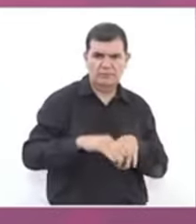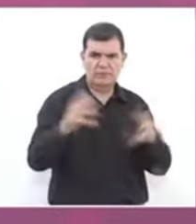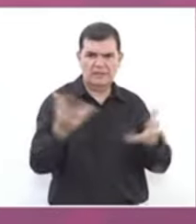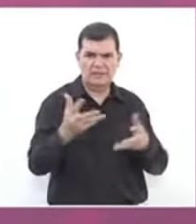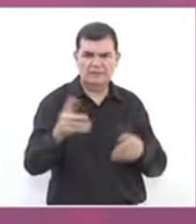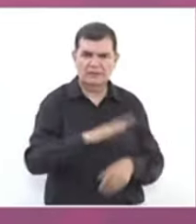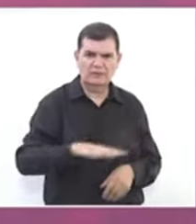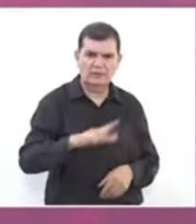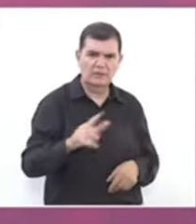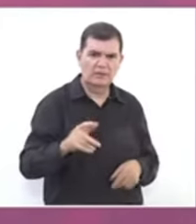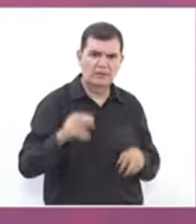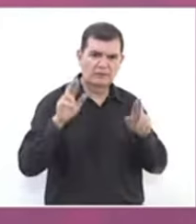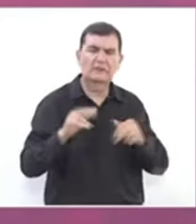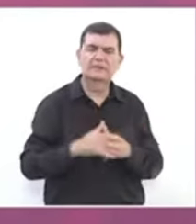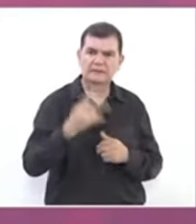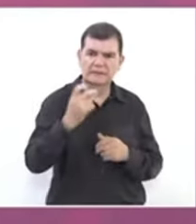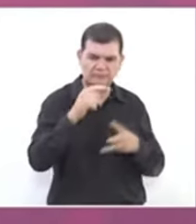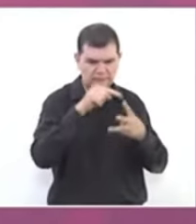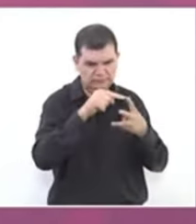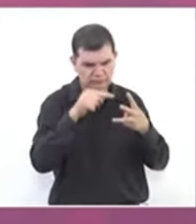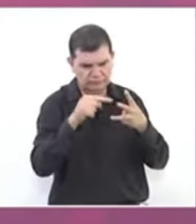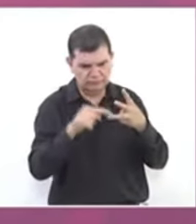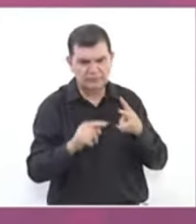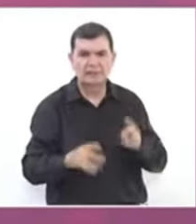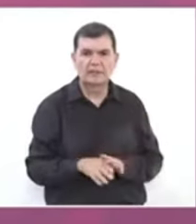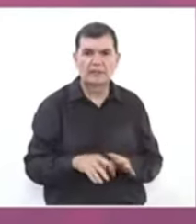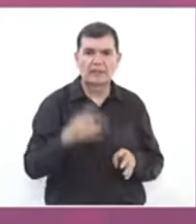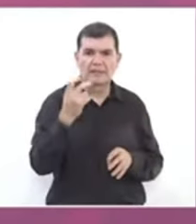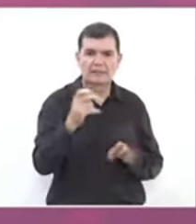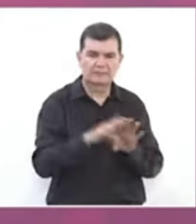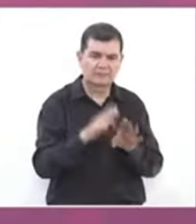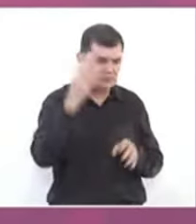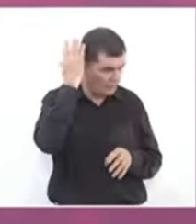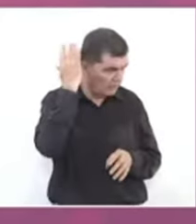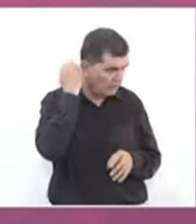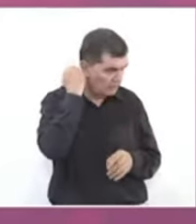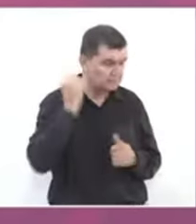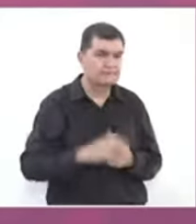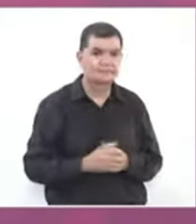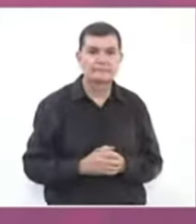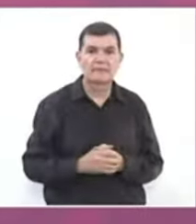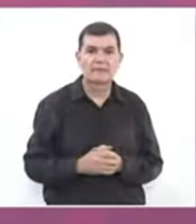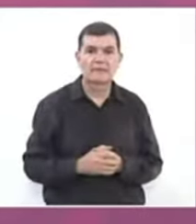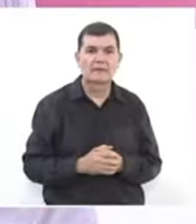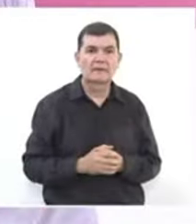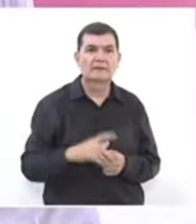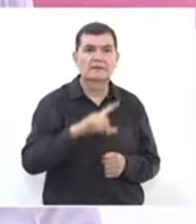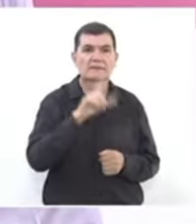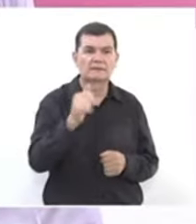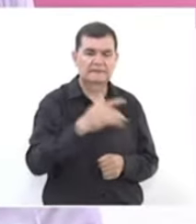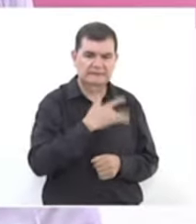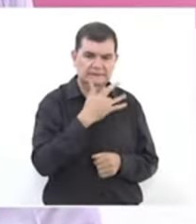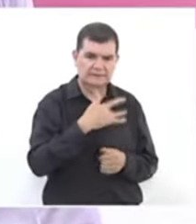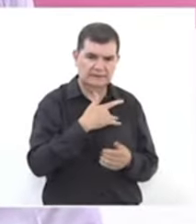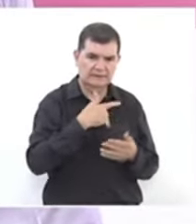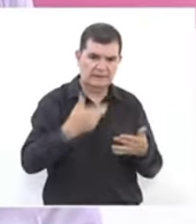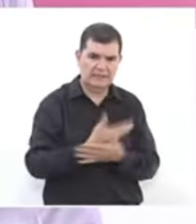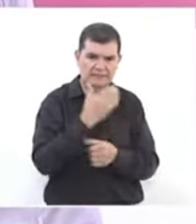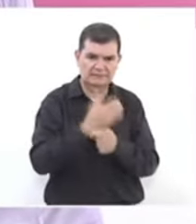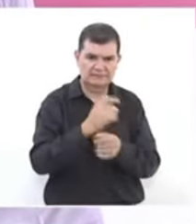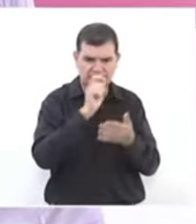fuerte. Ese era Morelos. y los sentimientos de la nación.